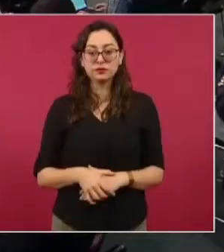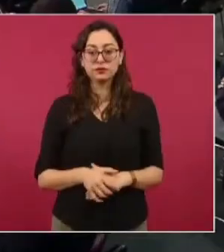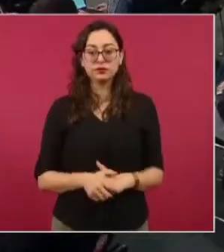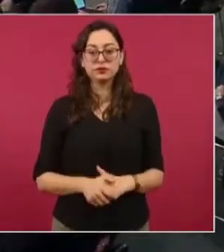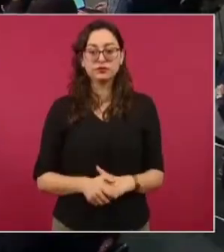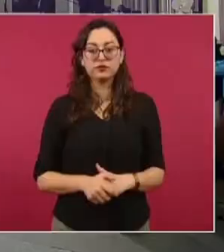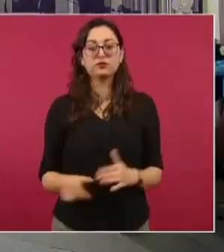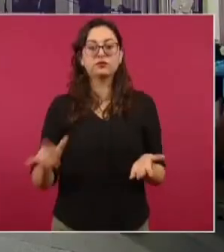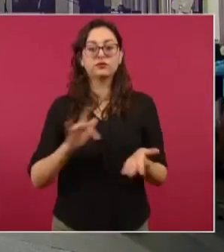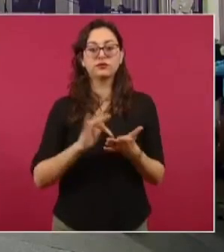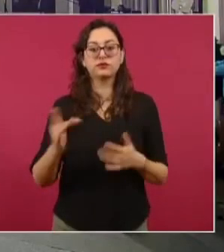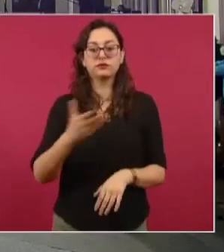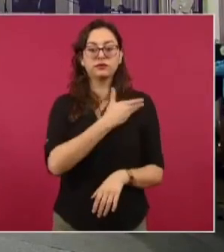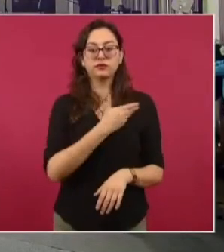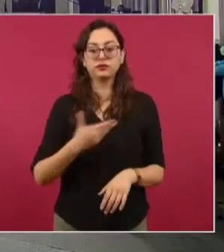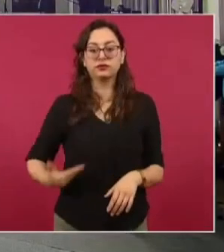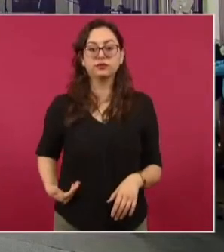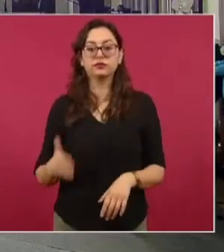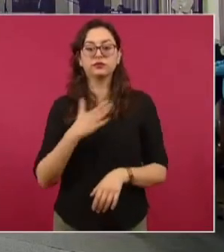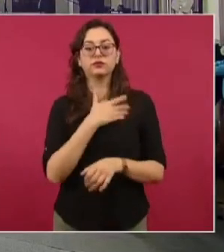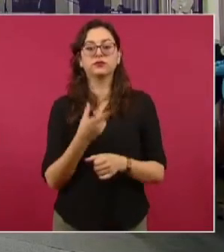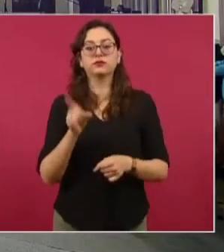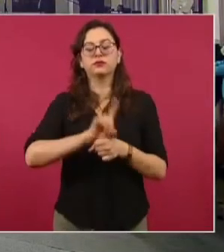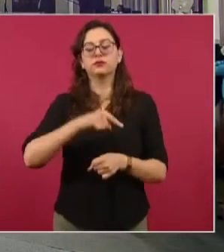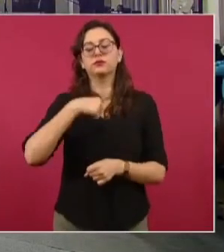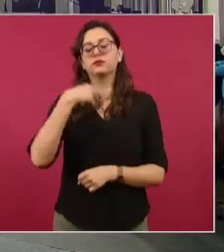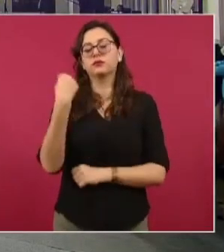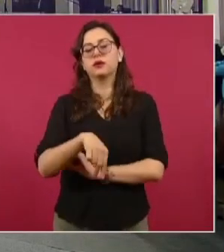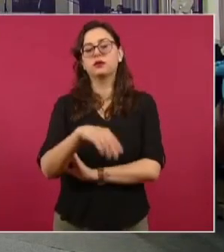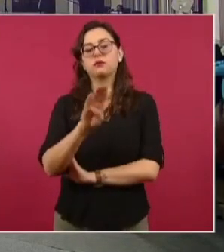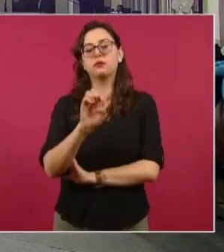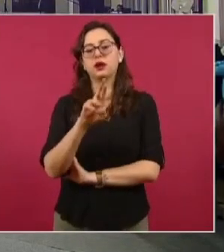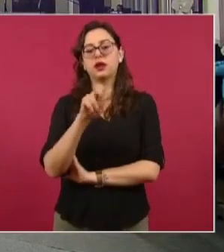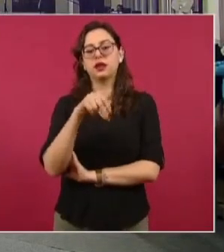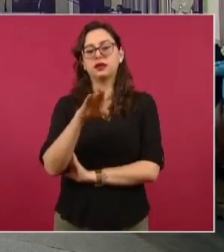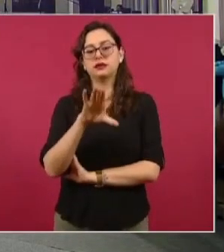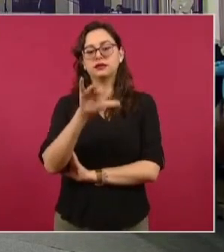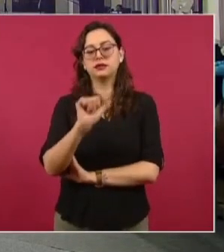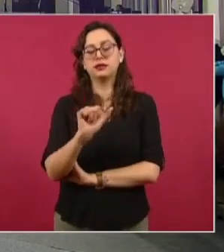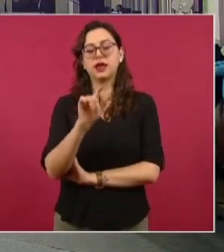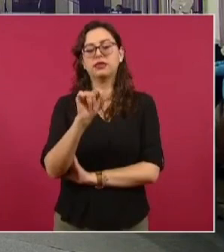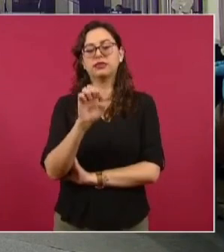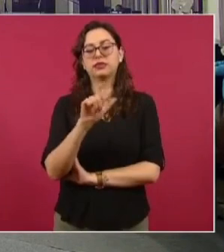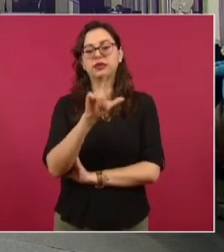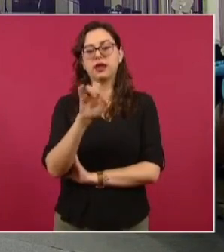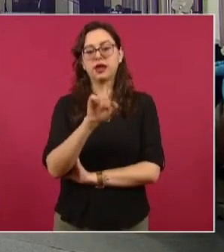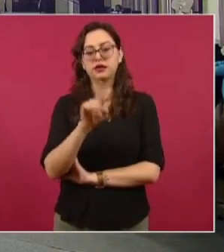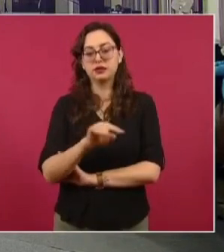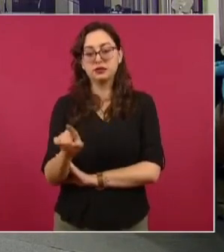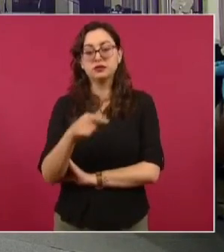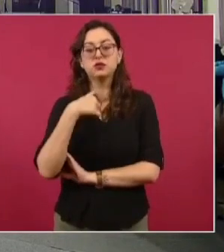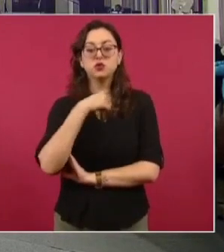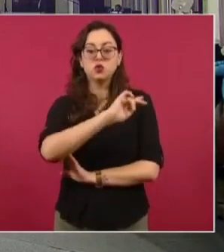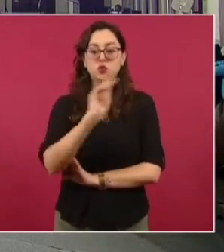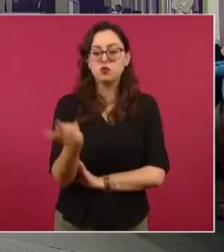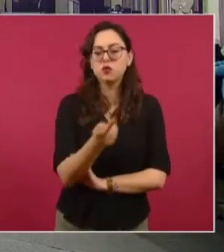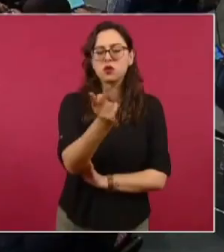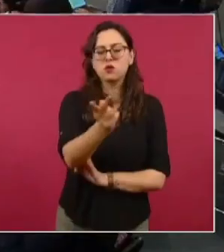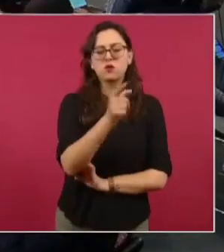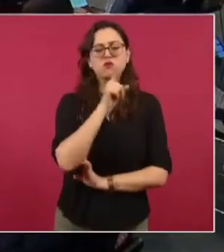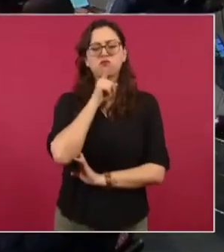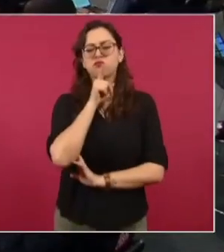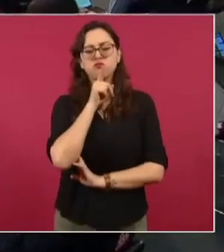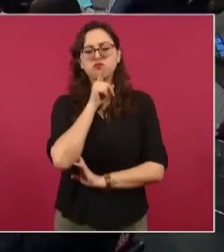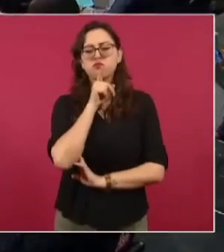gracias señor presidente buenos días Berenice Tellez bueno más que una pregunta señor presidente